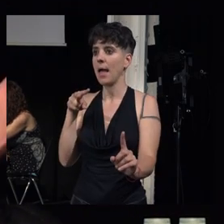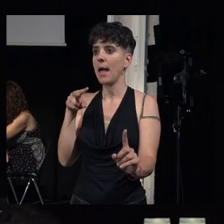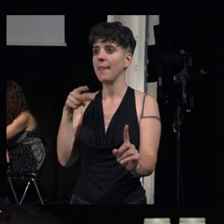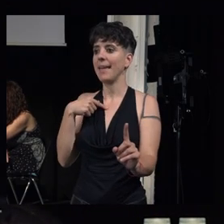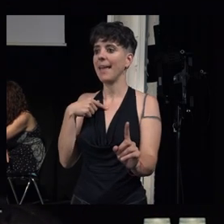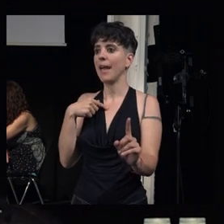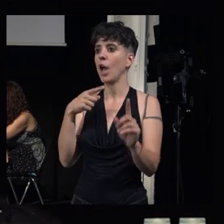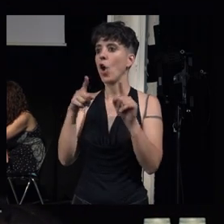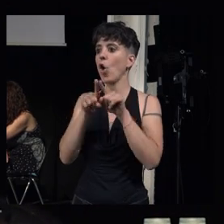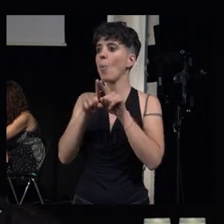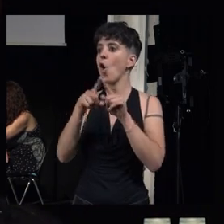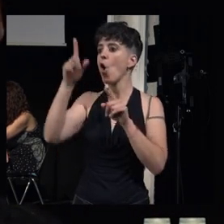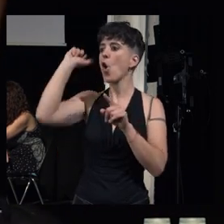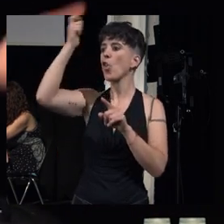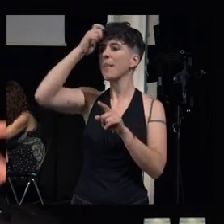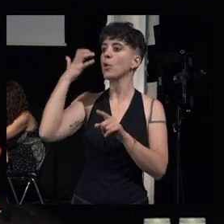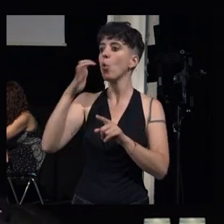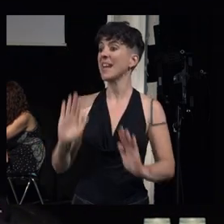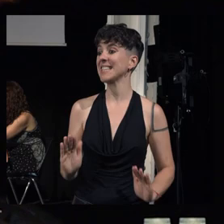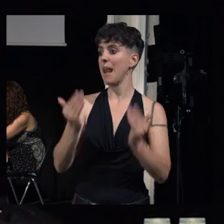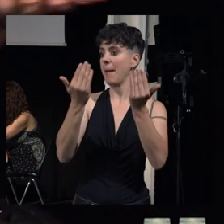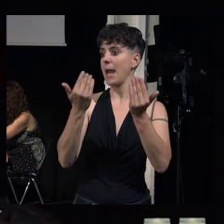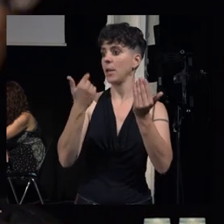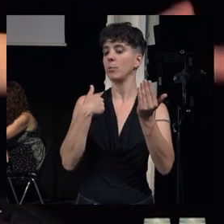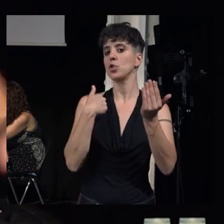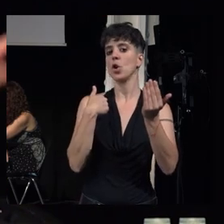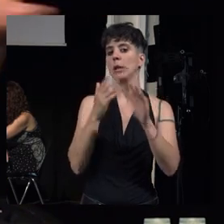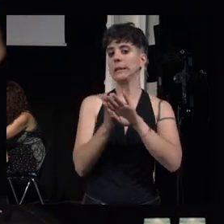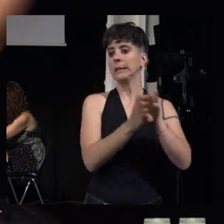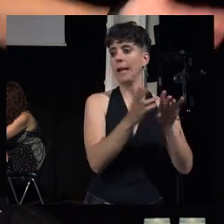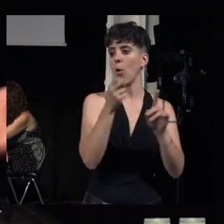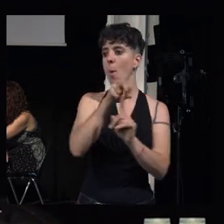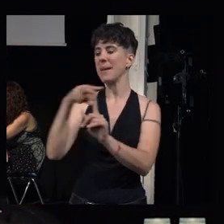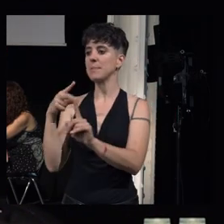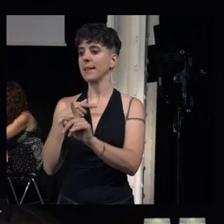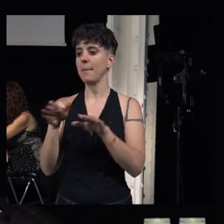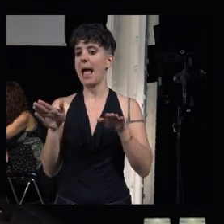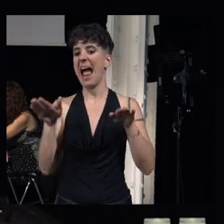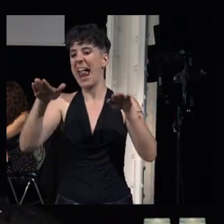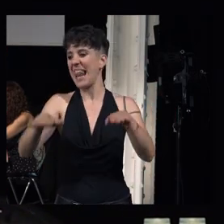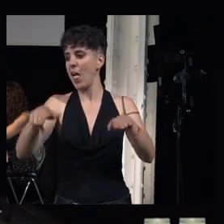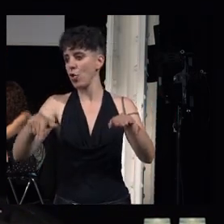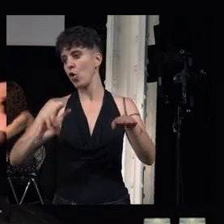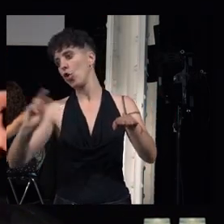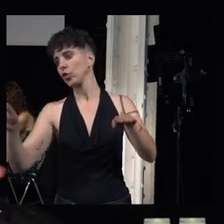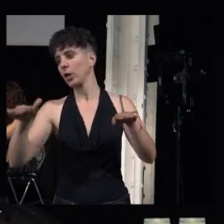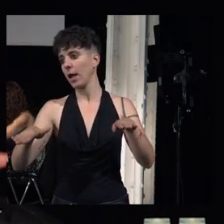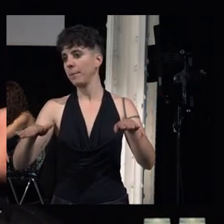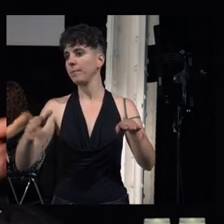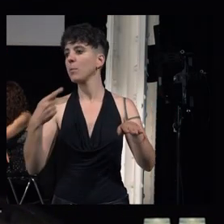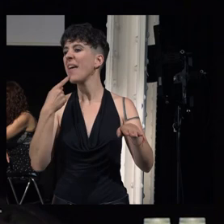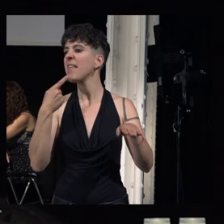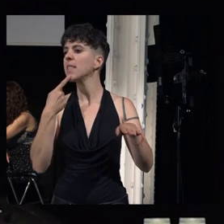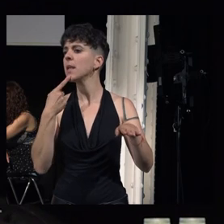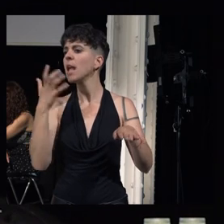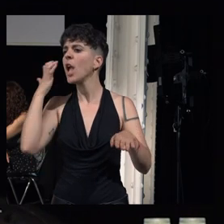de salvar el término queer, yo voy a poner la otra al lado, ¿no? Y quizás podamos jugar con ambas y a decir, bueno, ¿qué